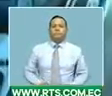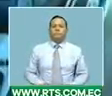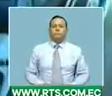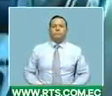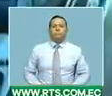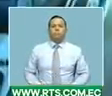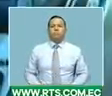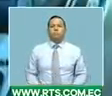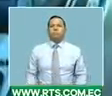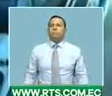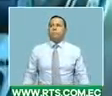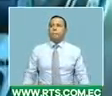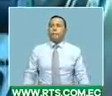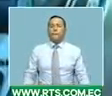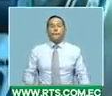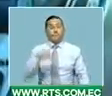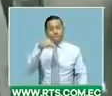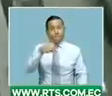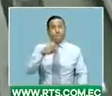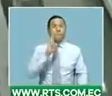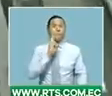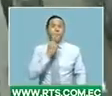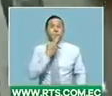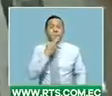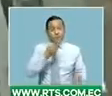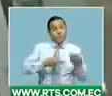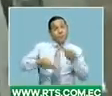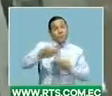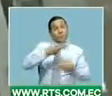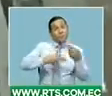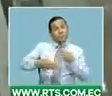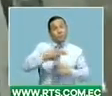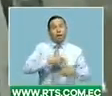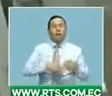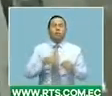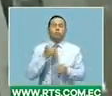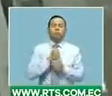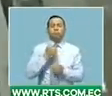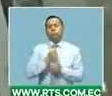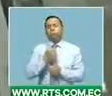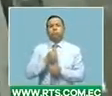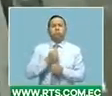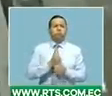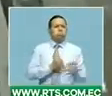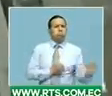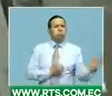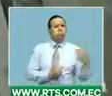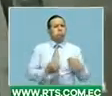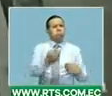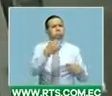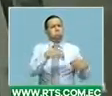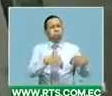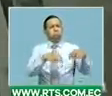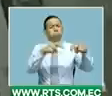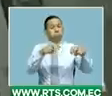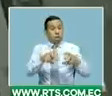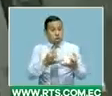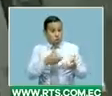Cuando los trabajadores de este local de comidas pensaban que realizarían una venta más, sucedió lo